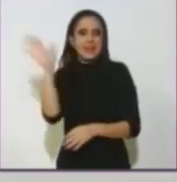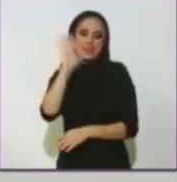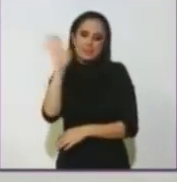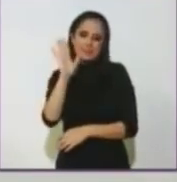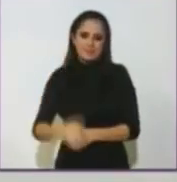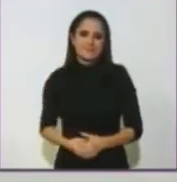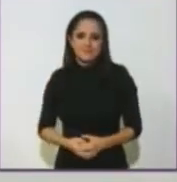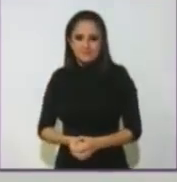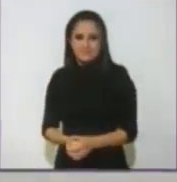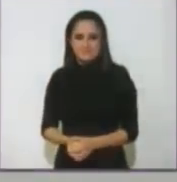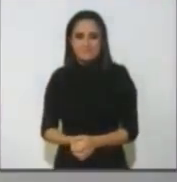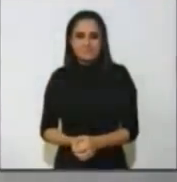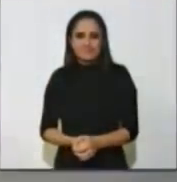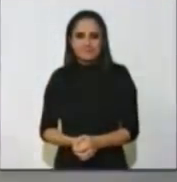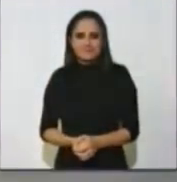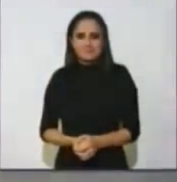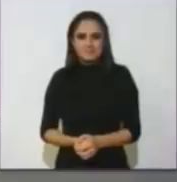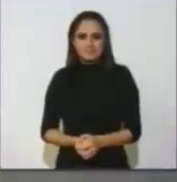adiós